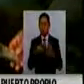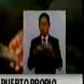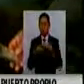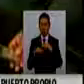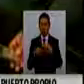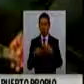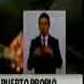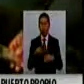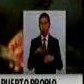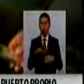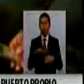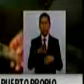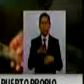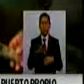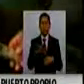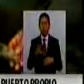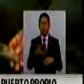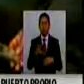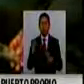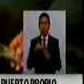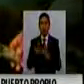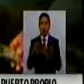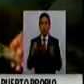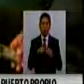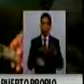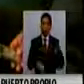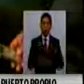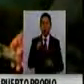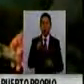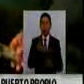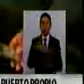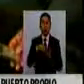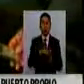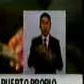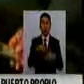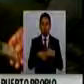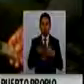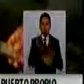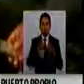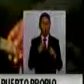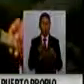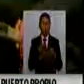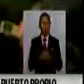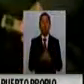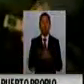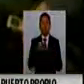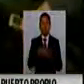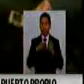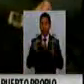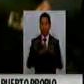unos 350 millones hasta más de 1.000 millones de dólares por año. Ahora, eso desde el punto de